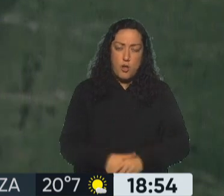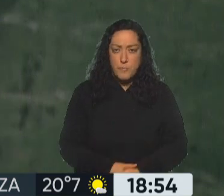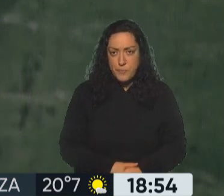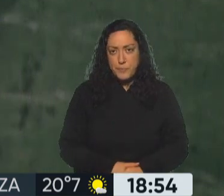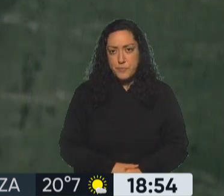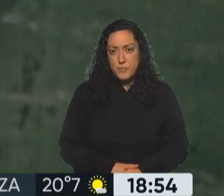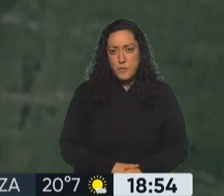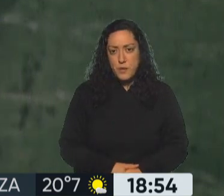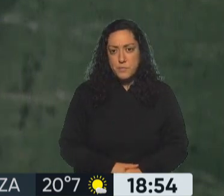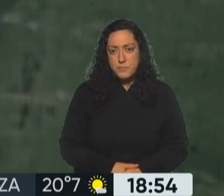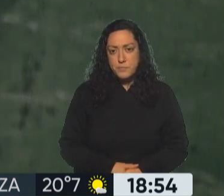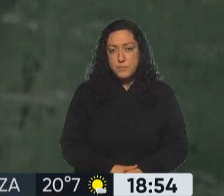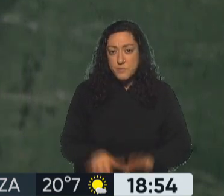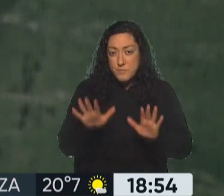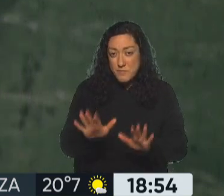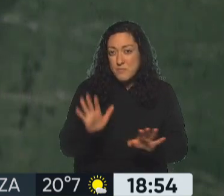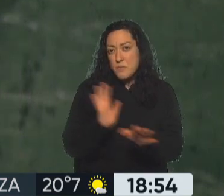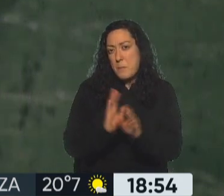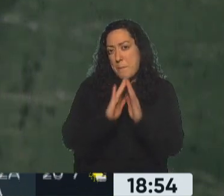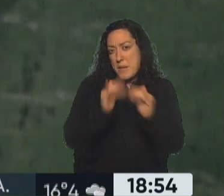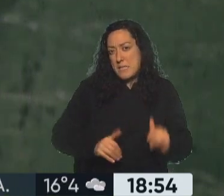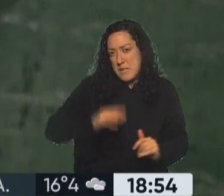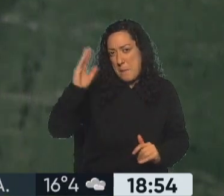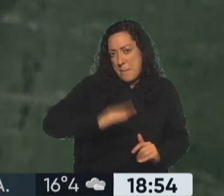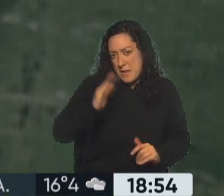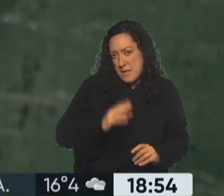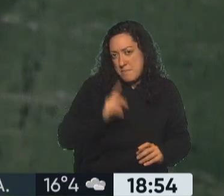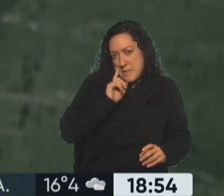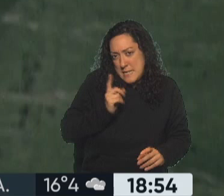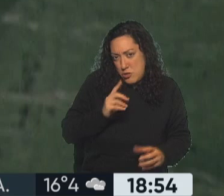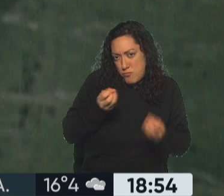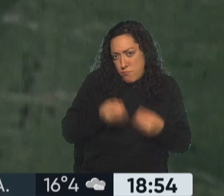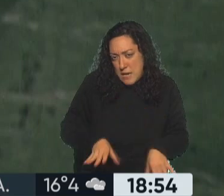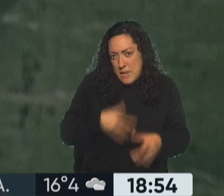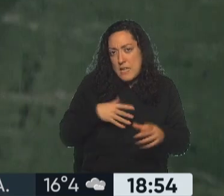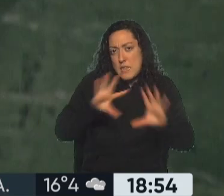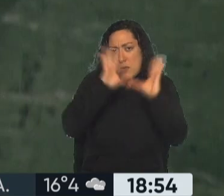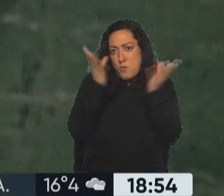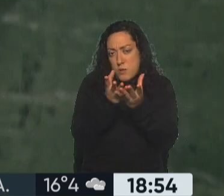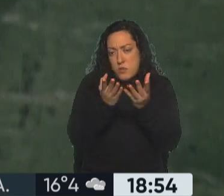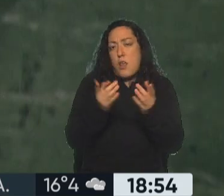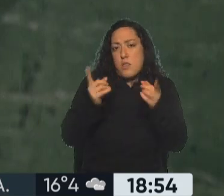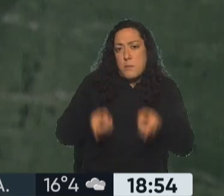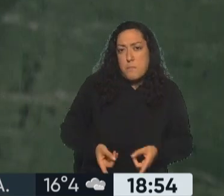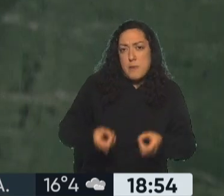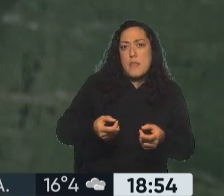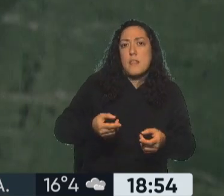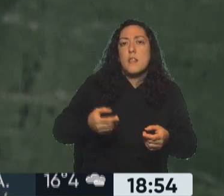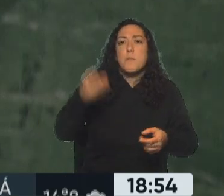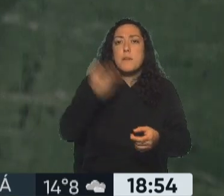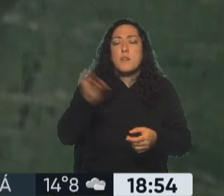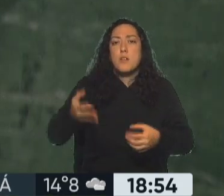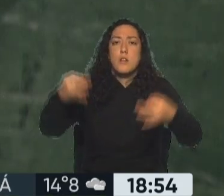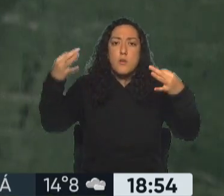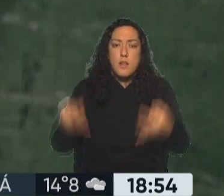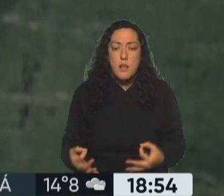Sus actos constituyen una amenaza a la paz, a la seguridad internacional y a la dignidad humana. El terrorismo